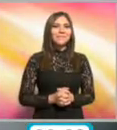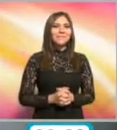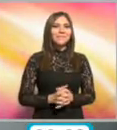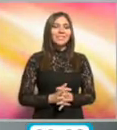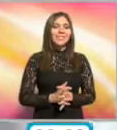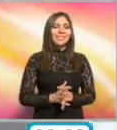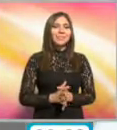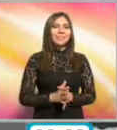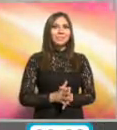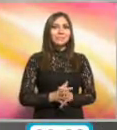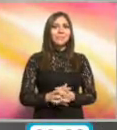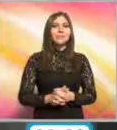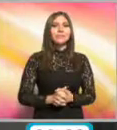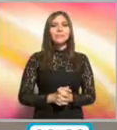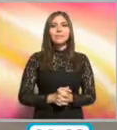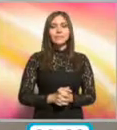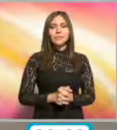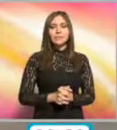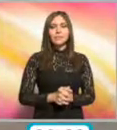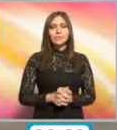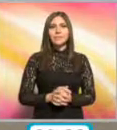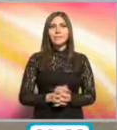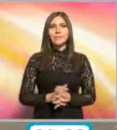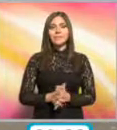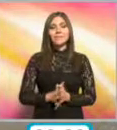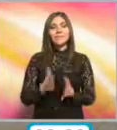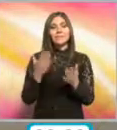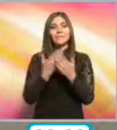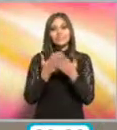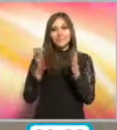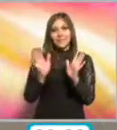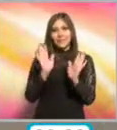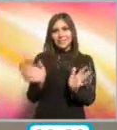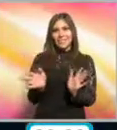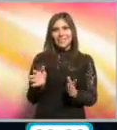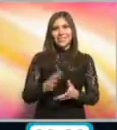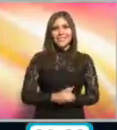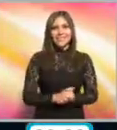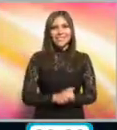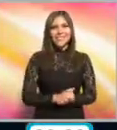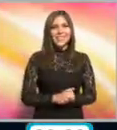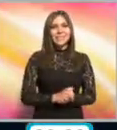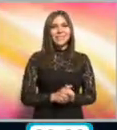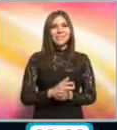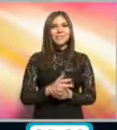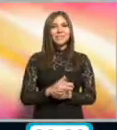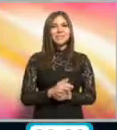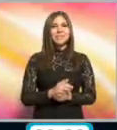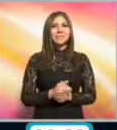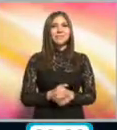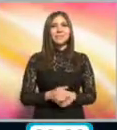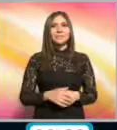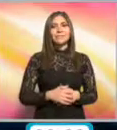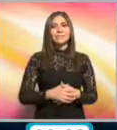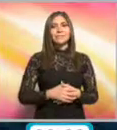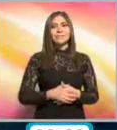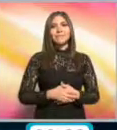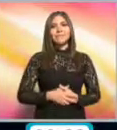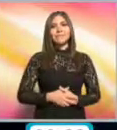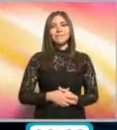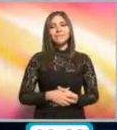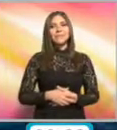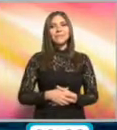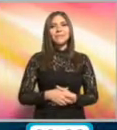vivan y me persigan. Sé que te duele, que vayas en las